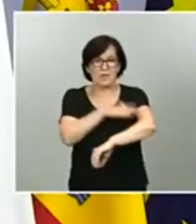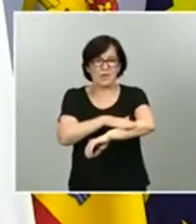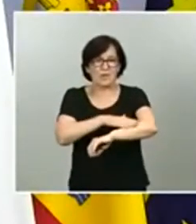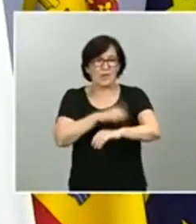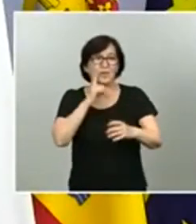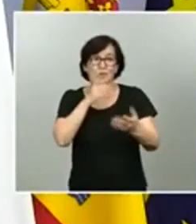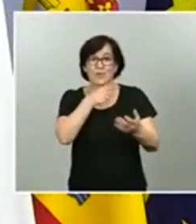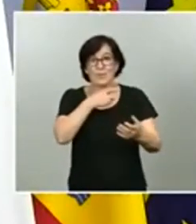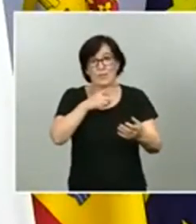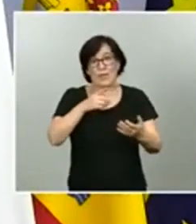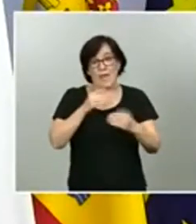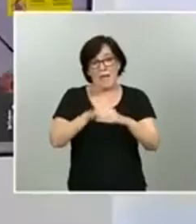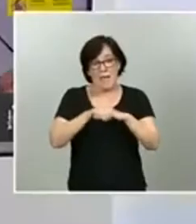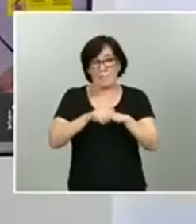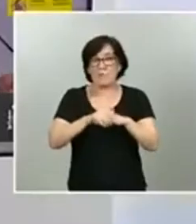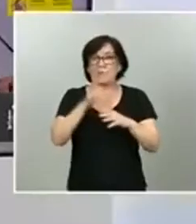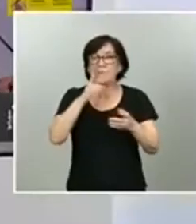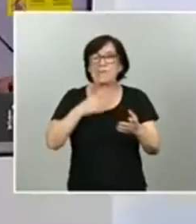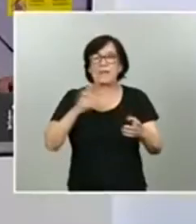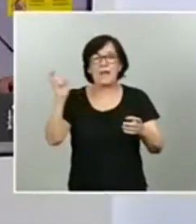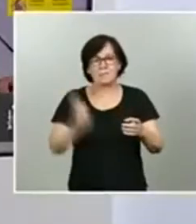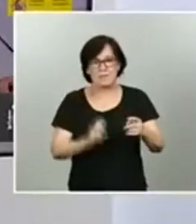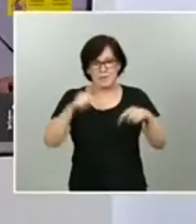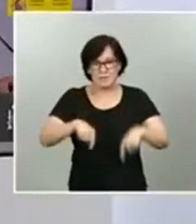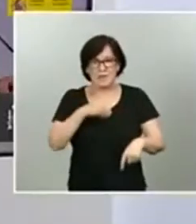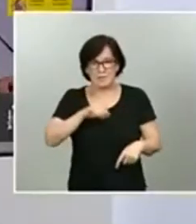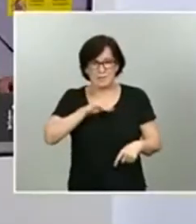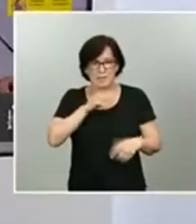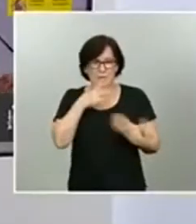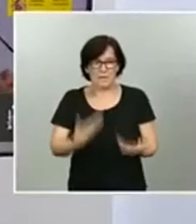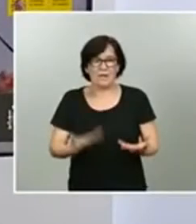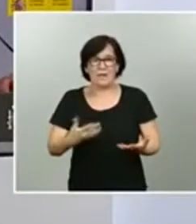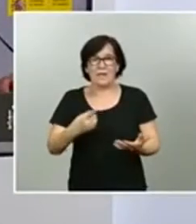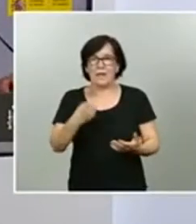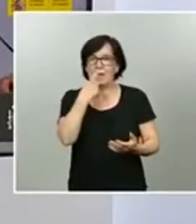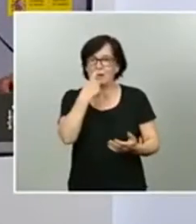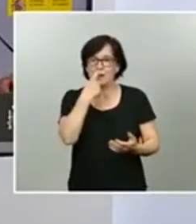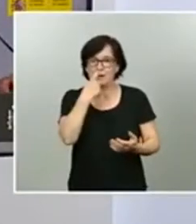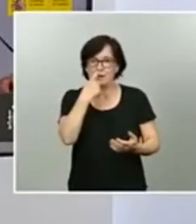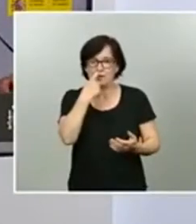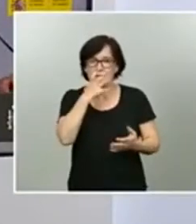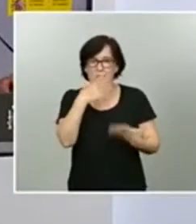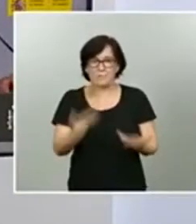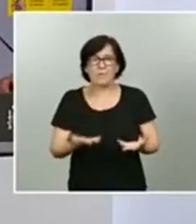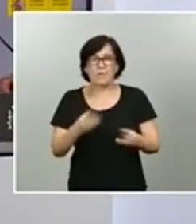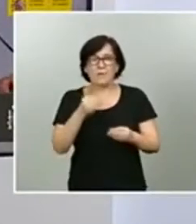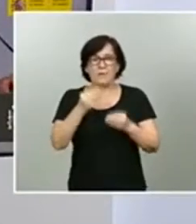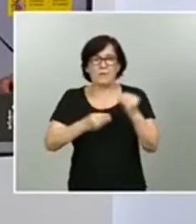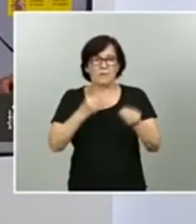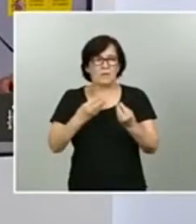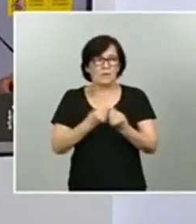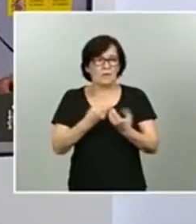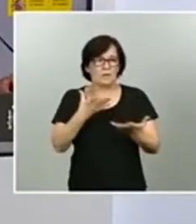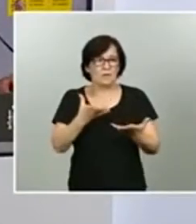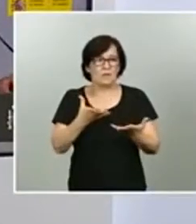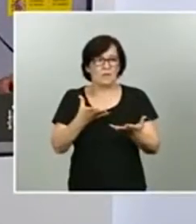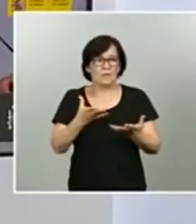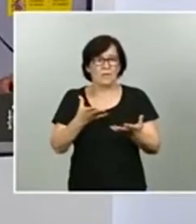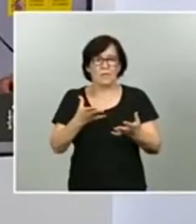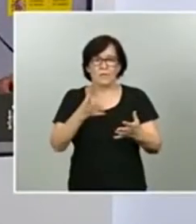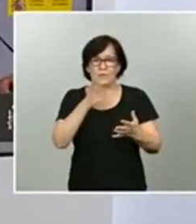el haberse desplazado hasta España, proveniente en este caso de Lisboa, que ha estado con nuestro común amigo también, el primer